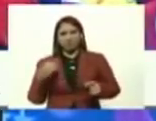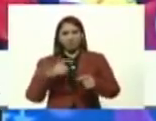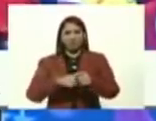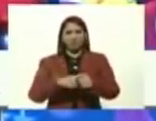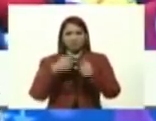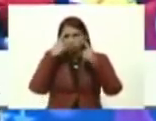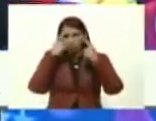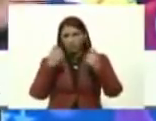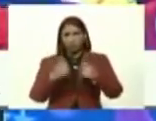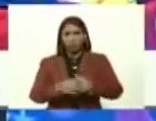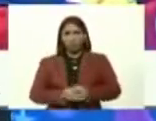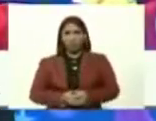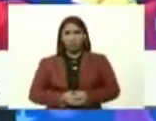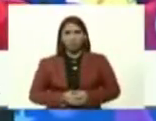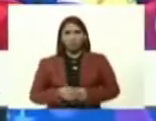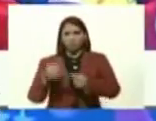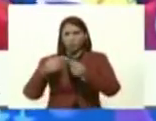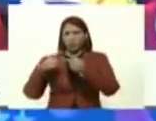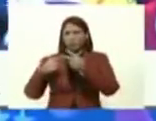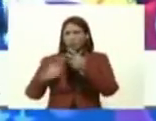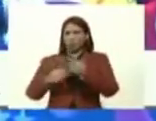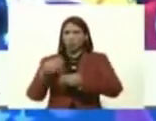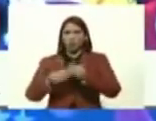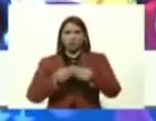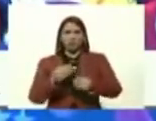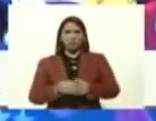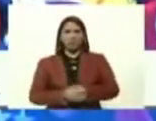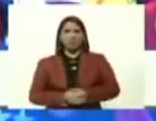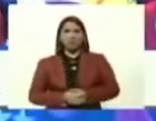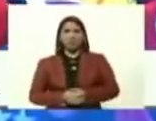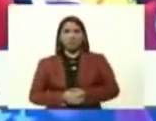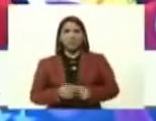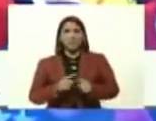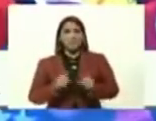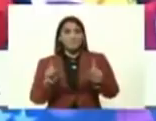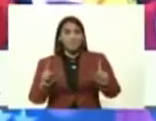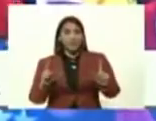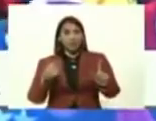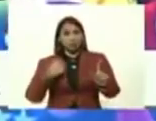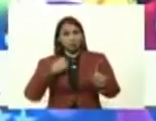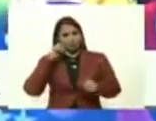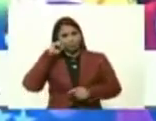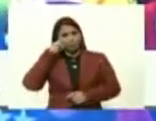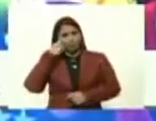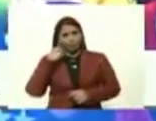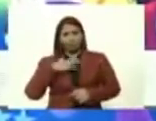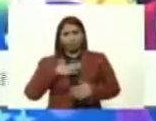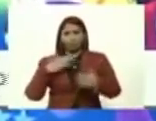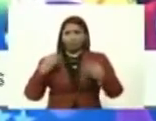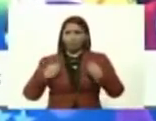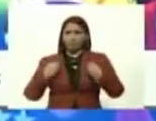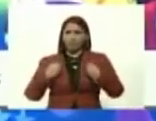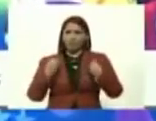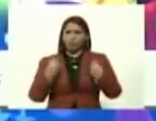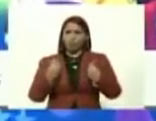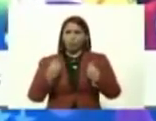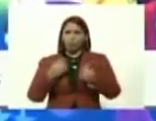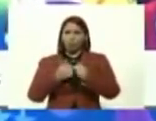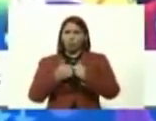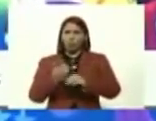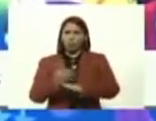profesional, sino otras cosas. Pero yo recuerdo mucho mi vida como